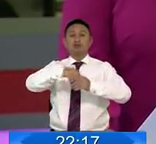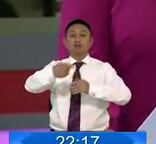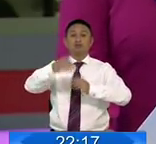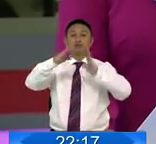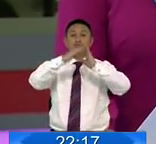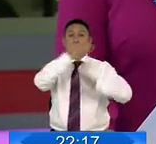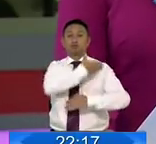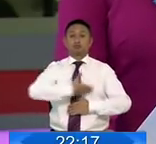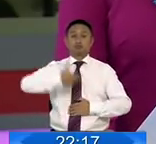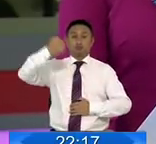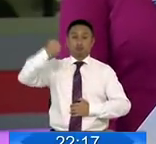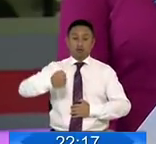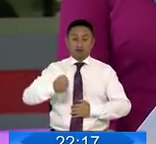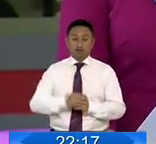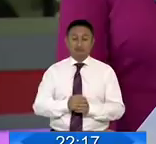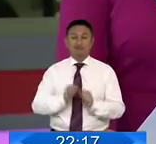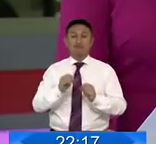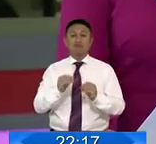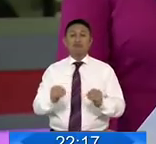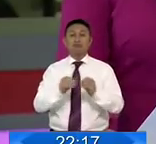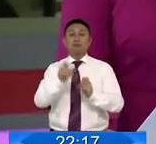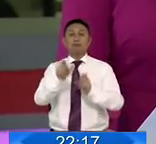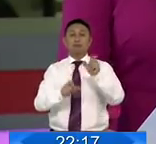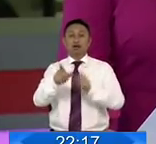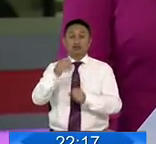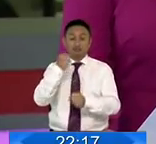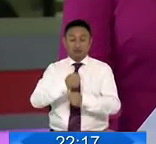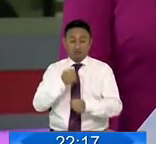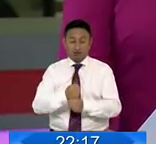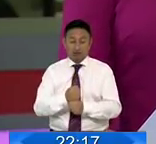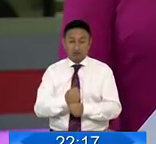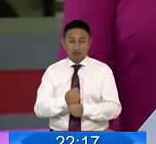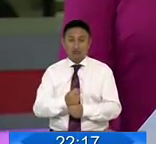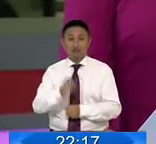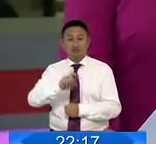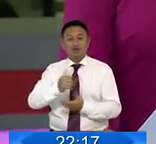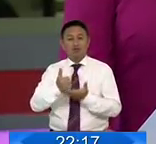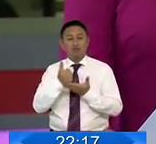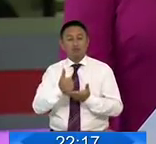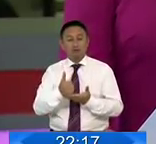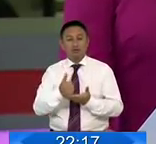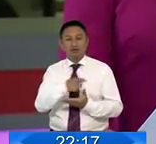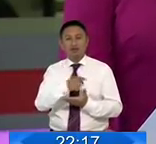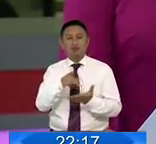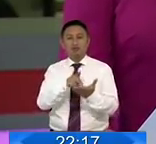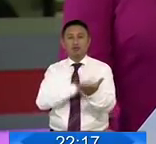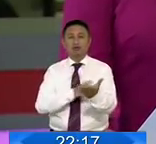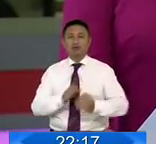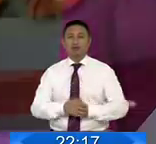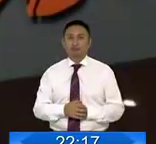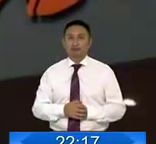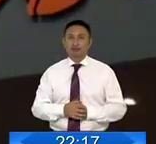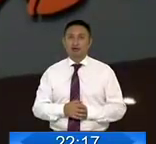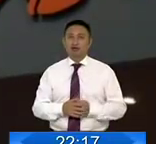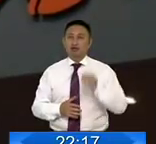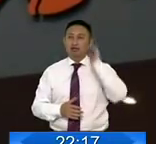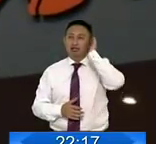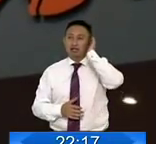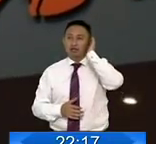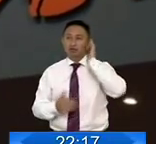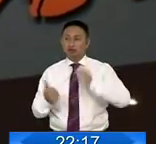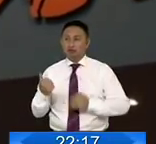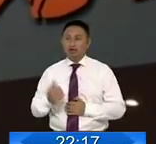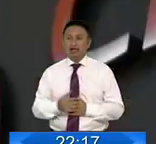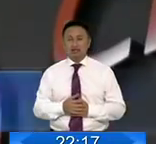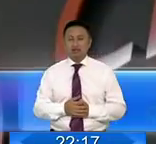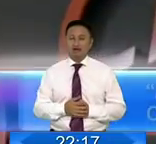Palacio de Gobierno busca que más personas que elaboran artesanías se beneficien de este programa. Con el objetivo